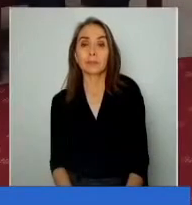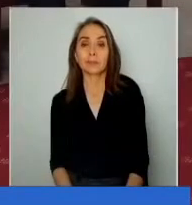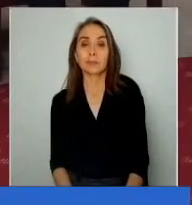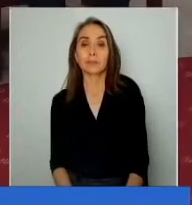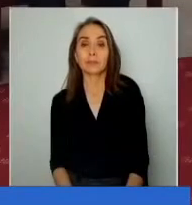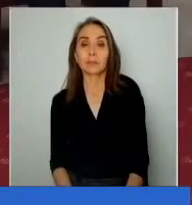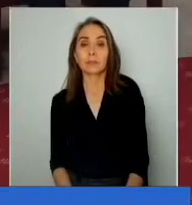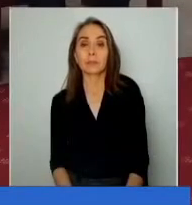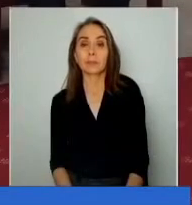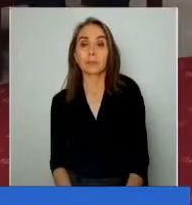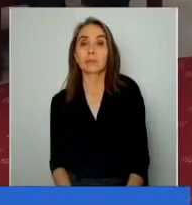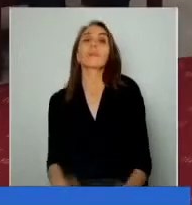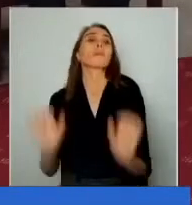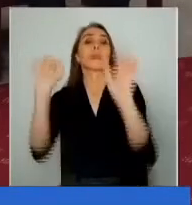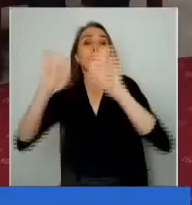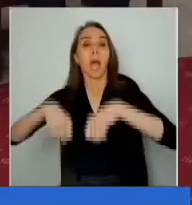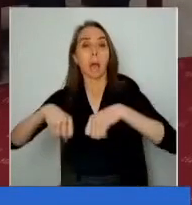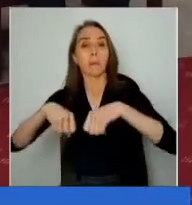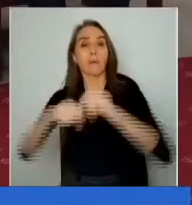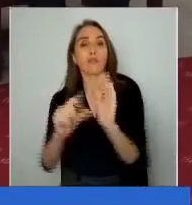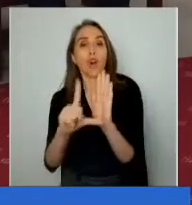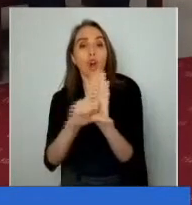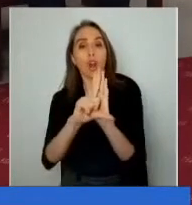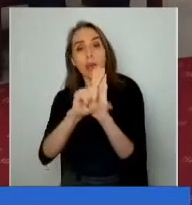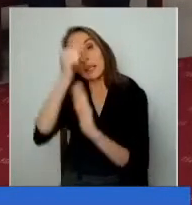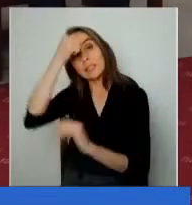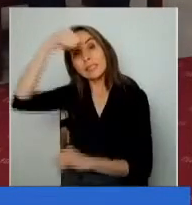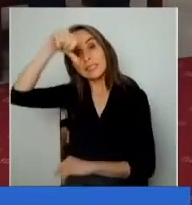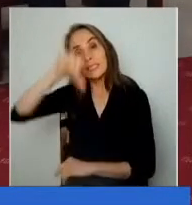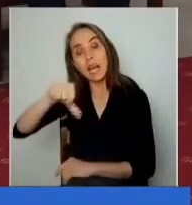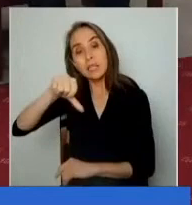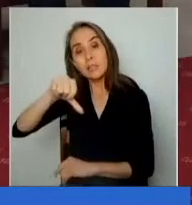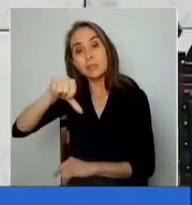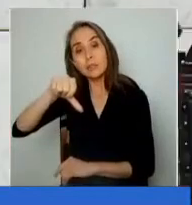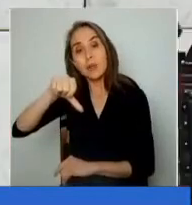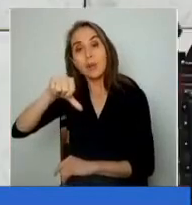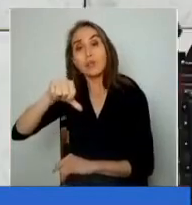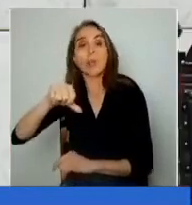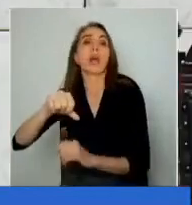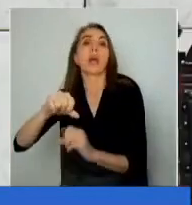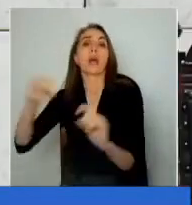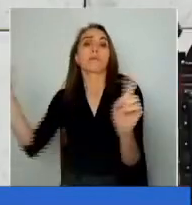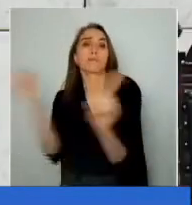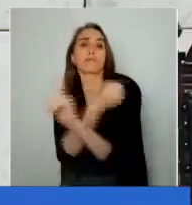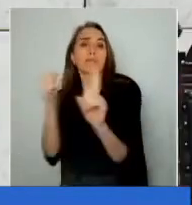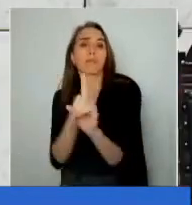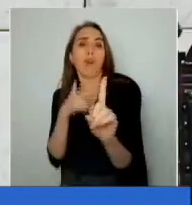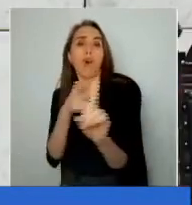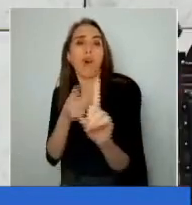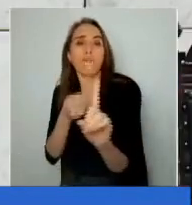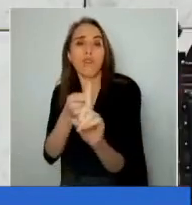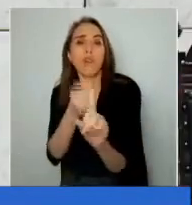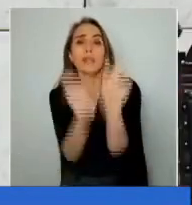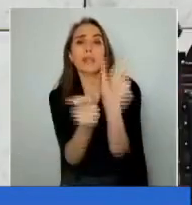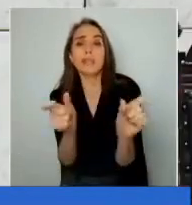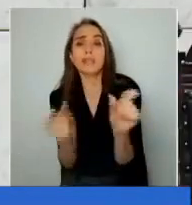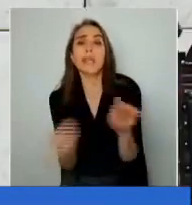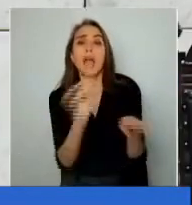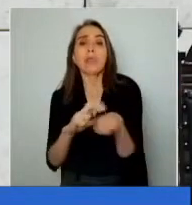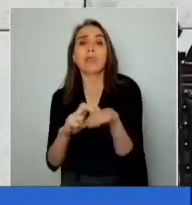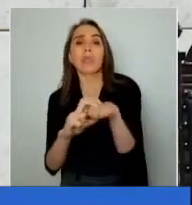aprobamos la ley que sanciona la violencia contra el transporte público porque quién es violente en los medios de transporte también